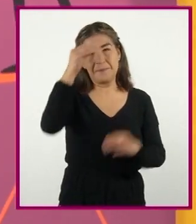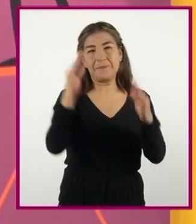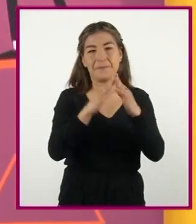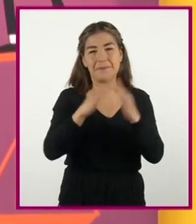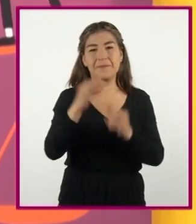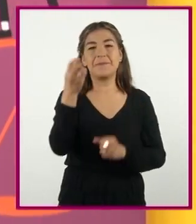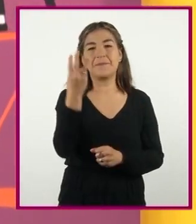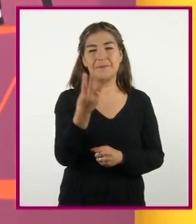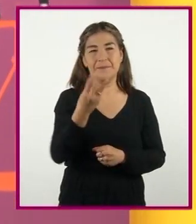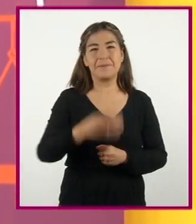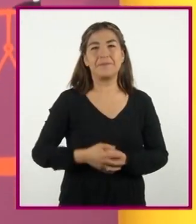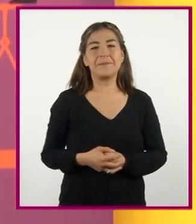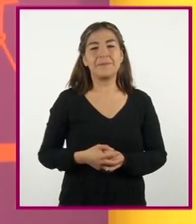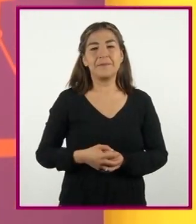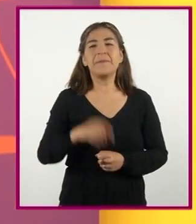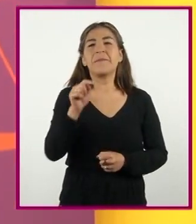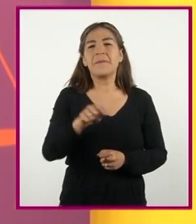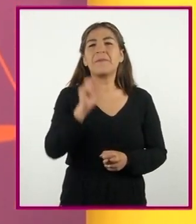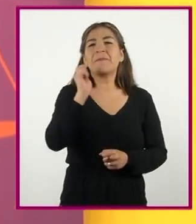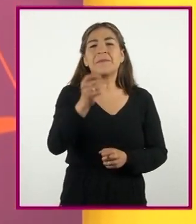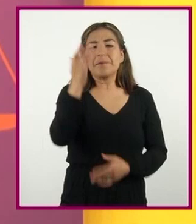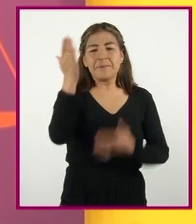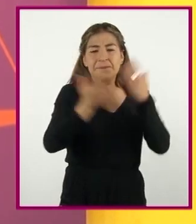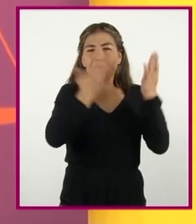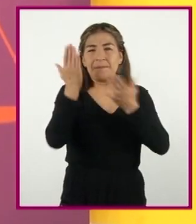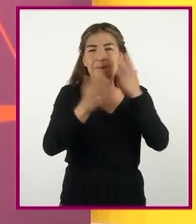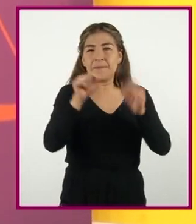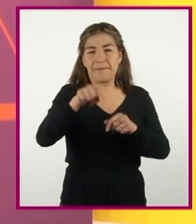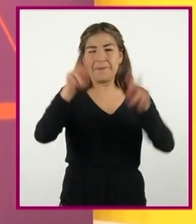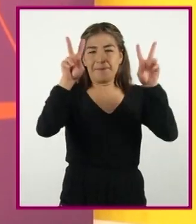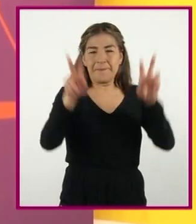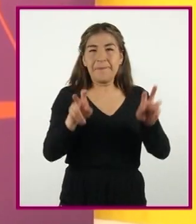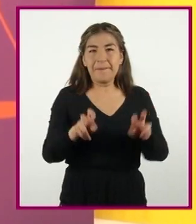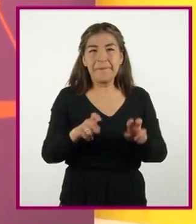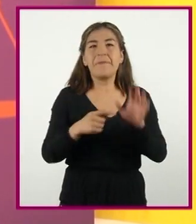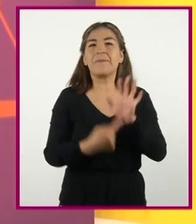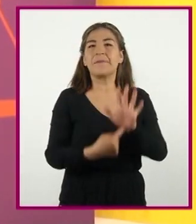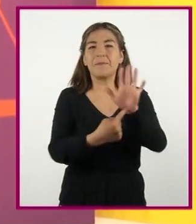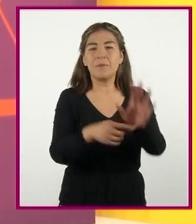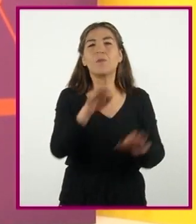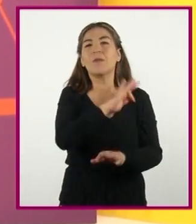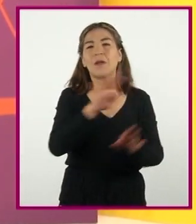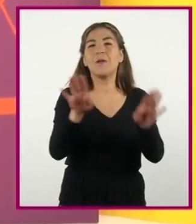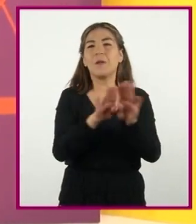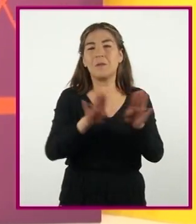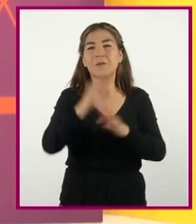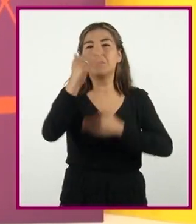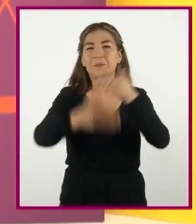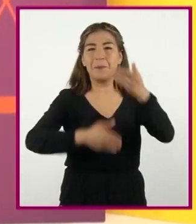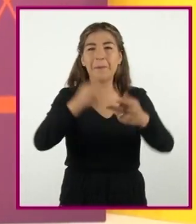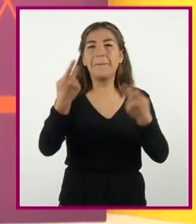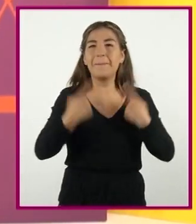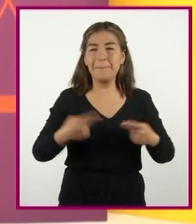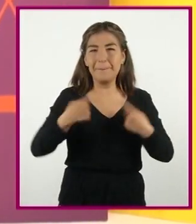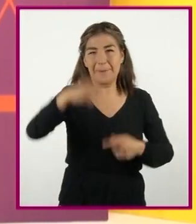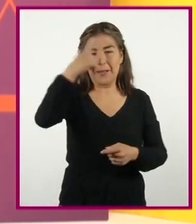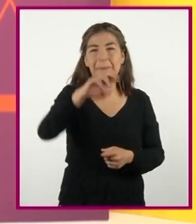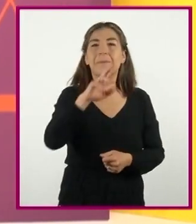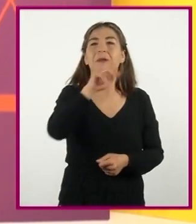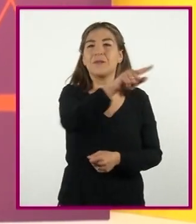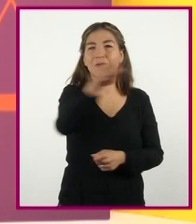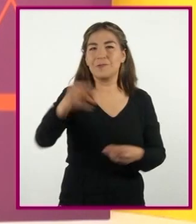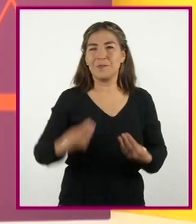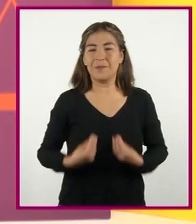Casa 3. Con el estudio de los temas que aquí presentan, podrán desarrollarse como personas capaces de mejorar su vida